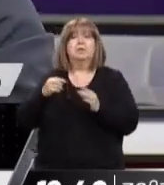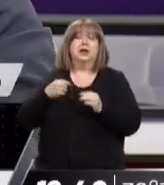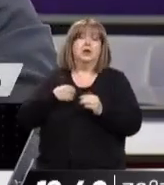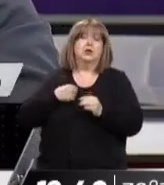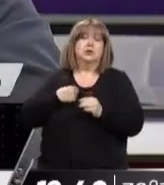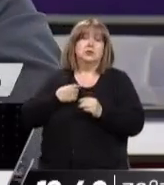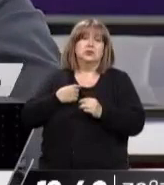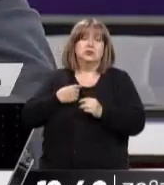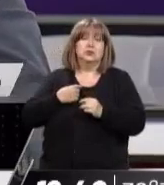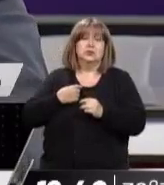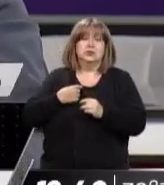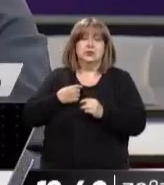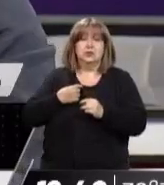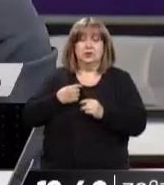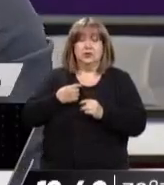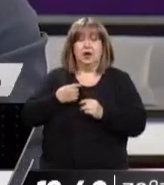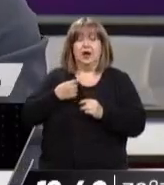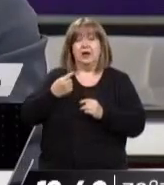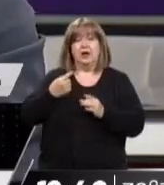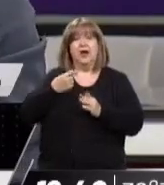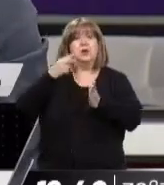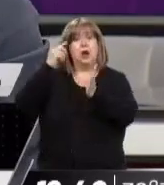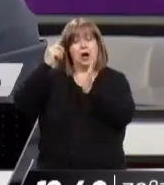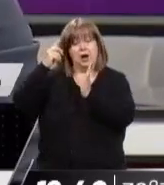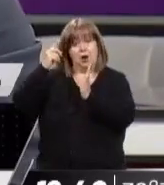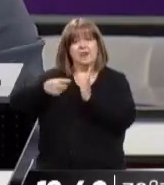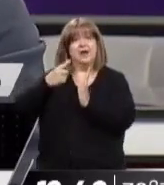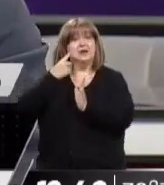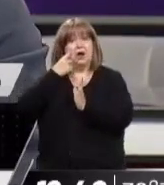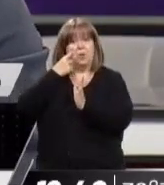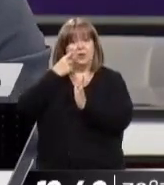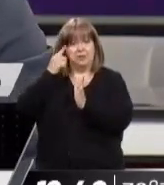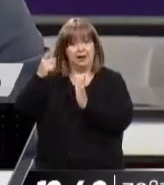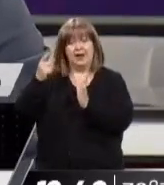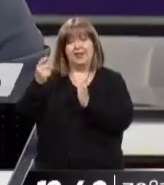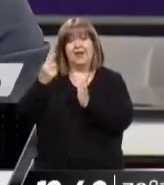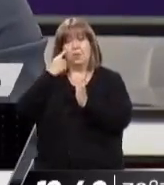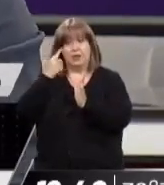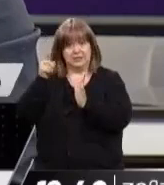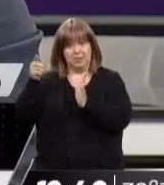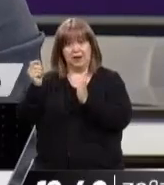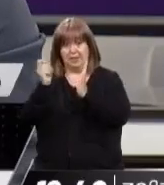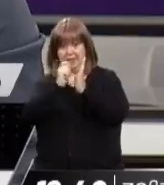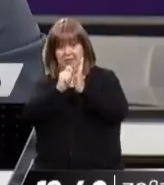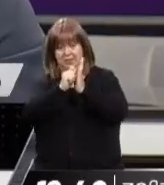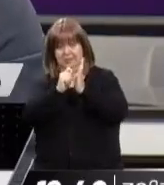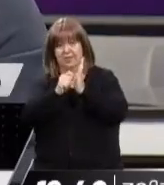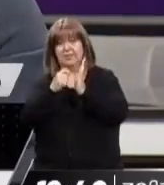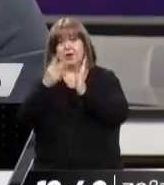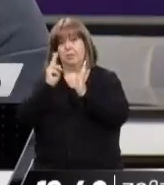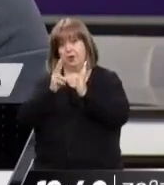vamos a dejar de cosificar a la mujer, etcétera, etcétera. Los problemas de profundidad, sí, sociológico, de base siguen sucediendo. Están. Más